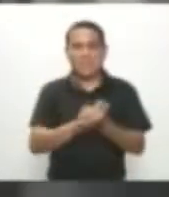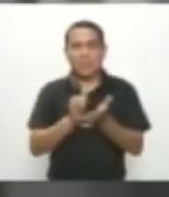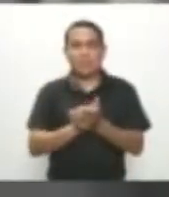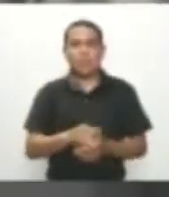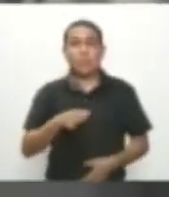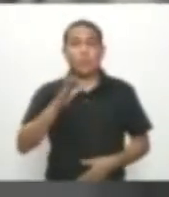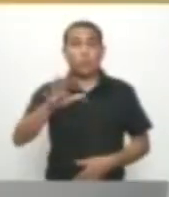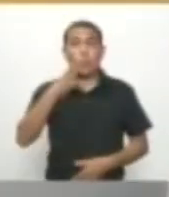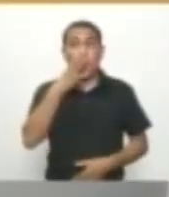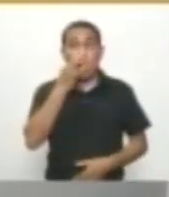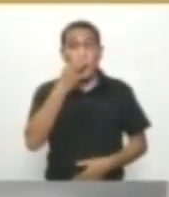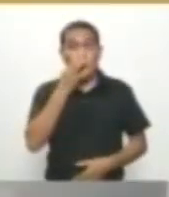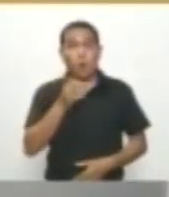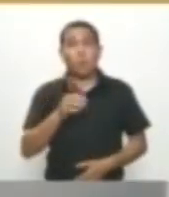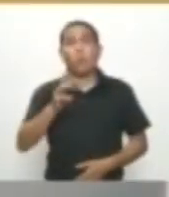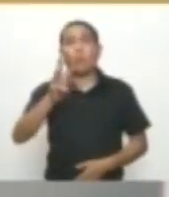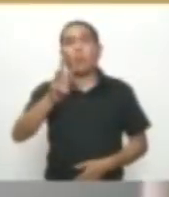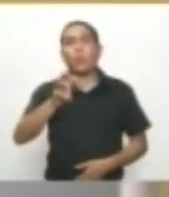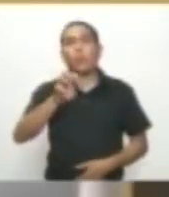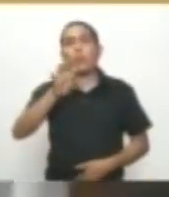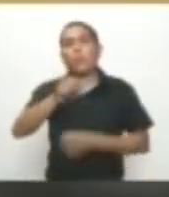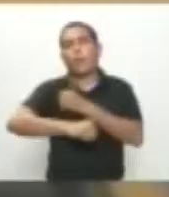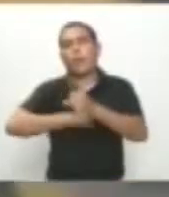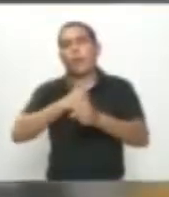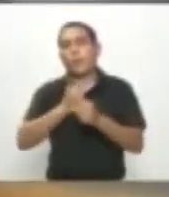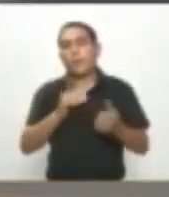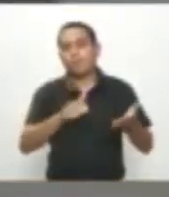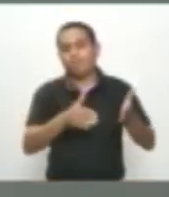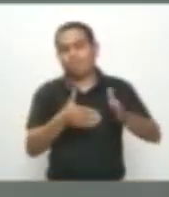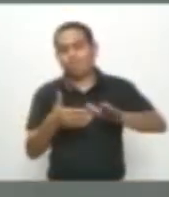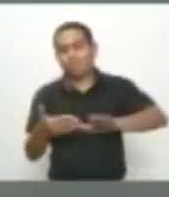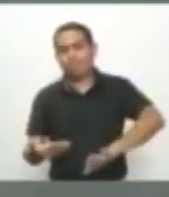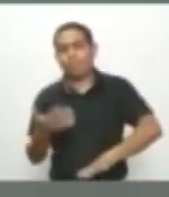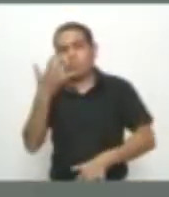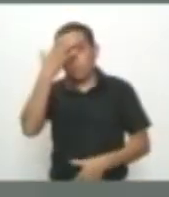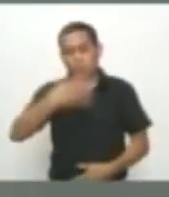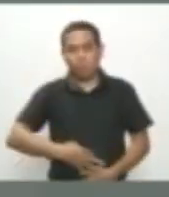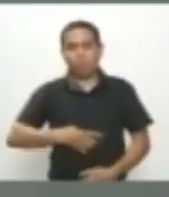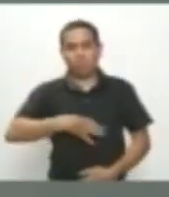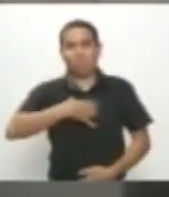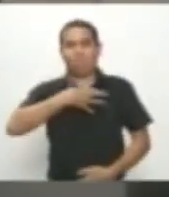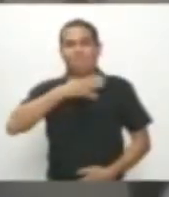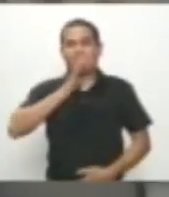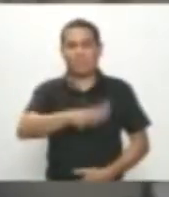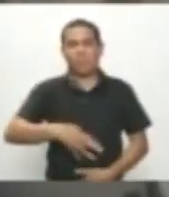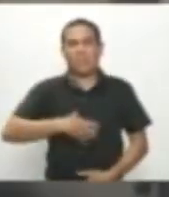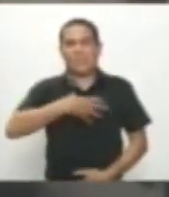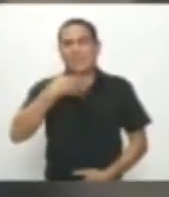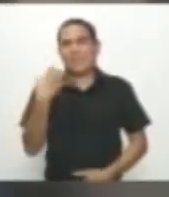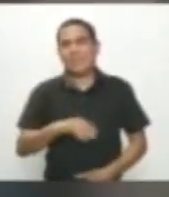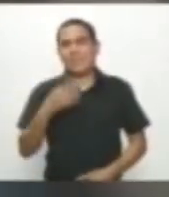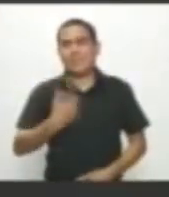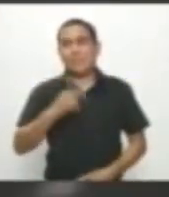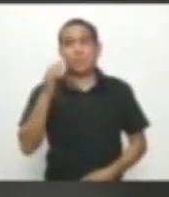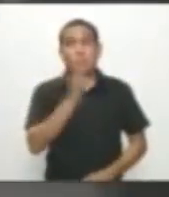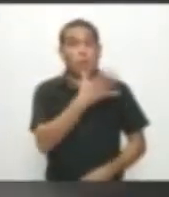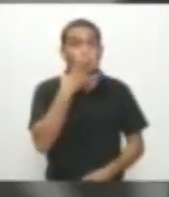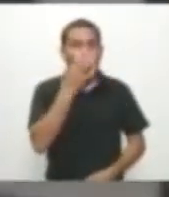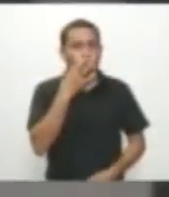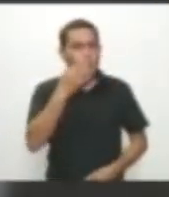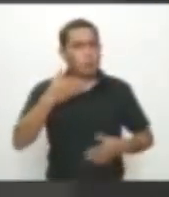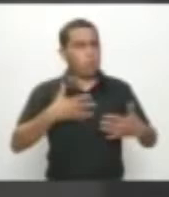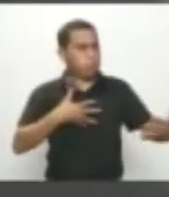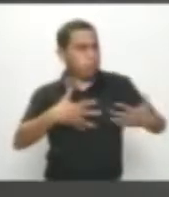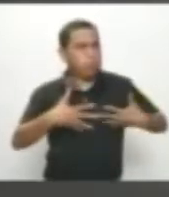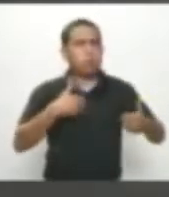británico Roger Moore a los 89 años en Suiza debido a una dura batalla contra el cáncer. Es recordado como uno de los mejores James Bond en la